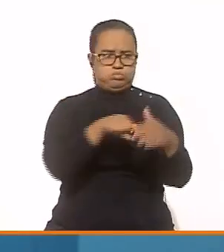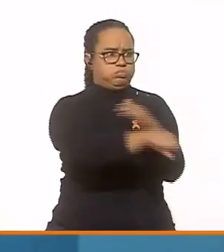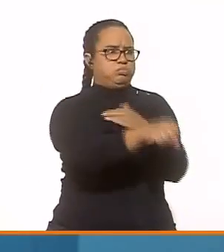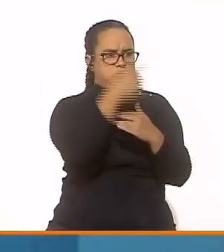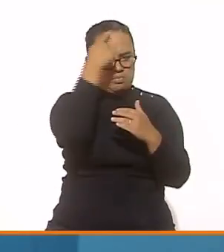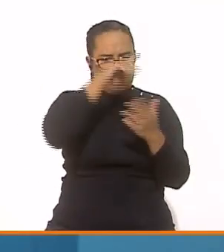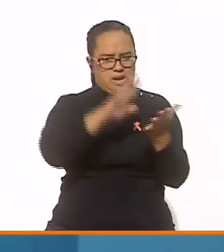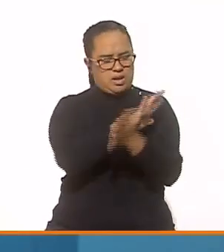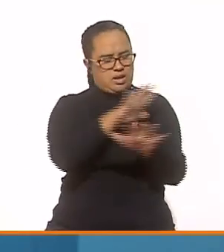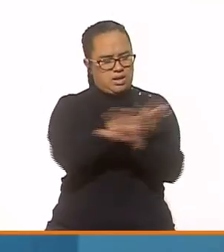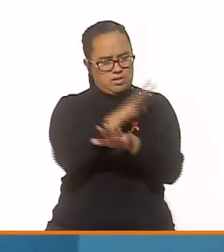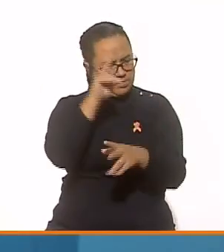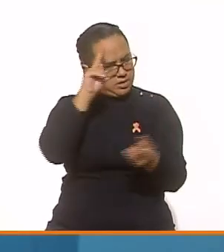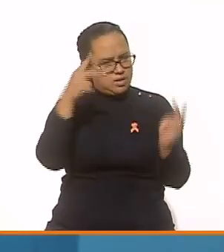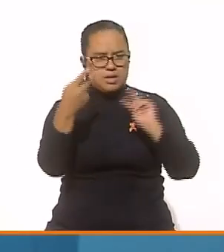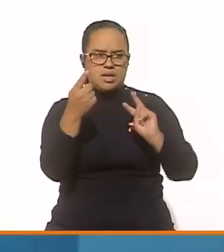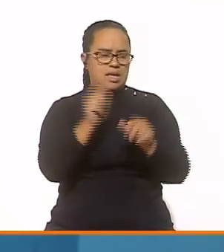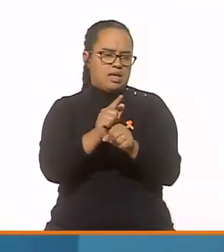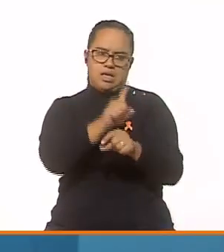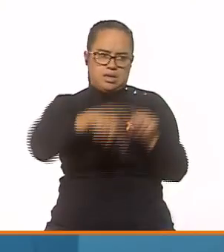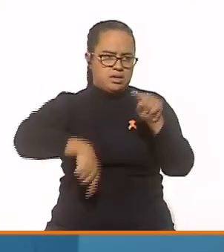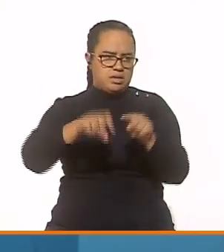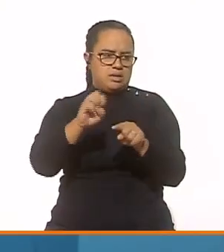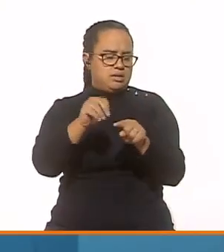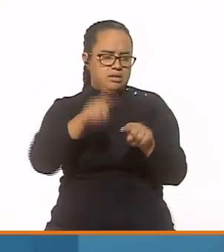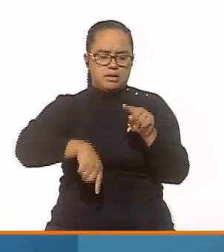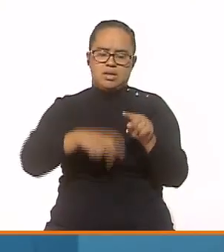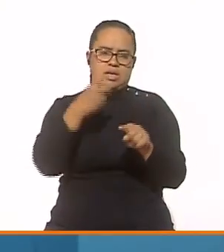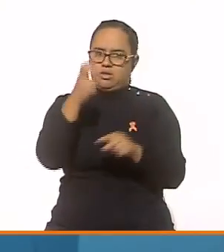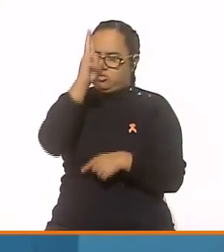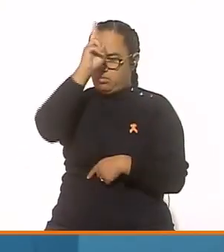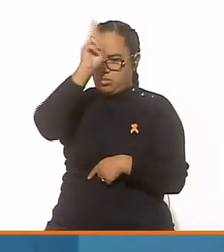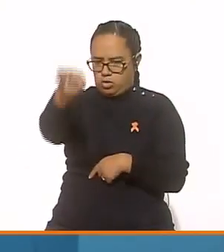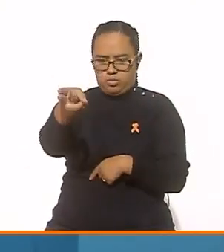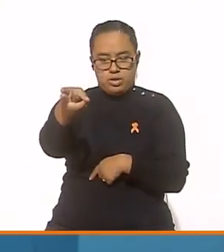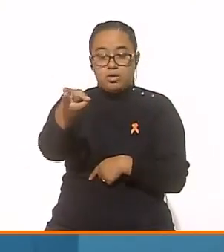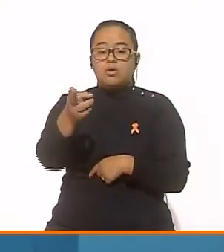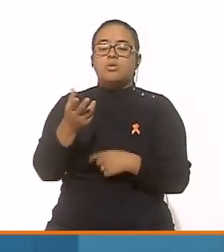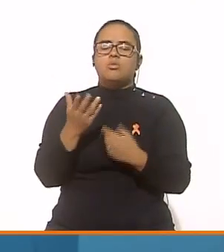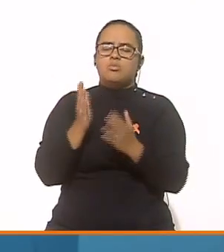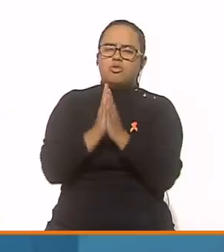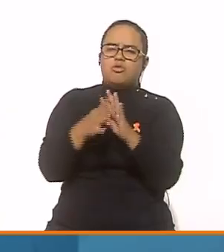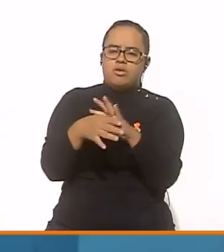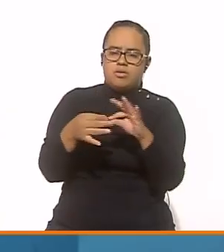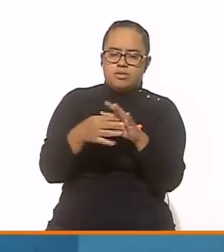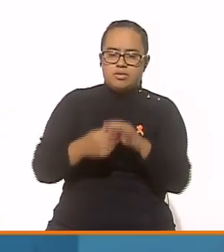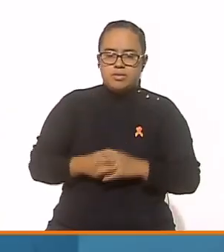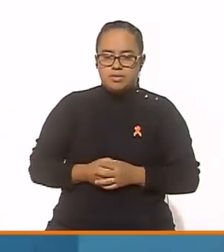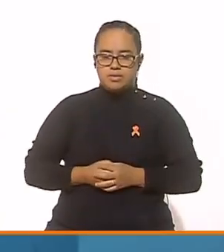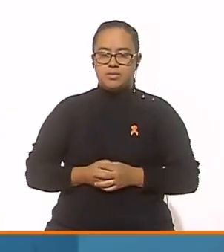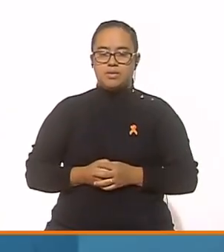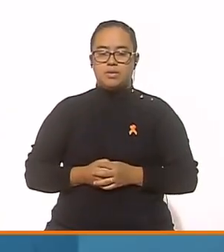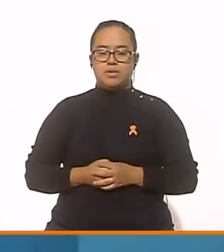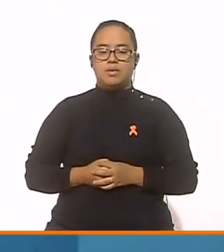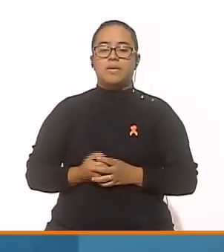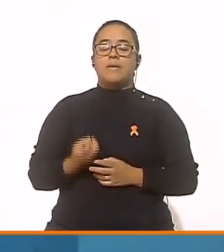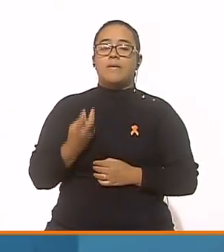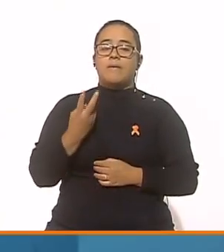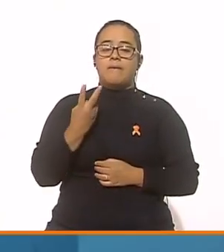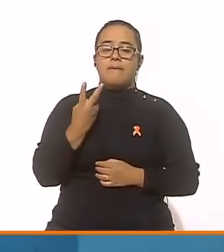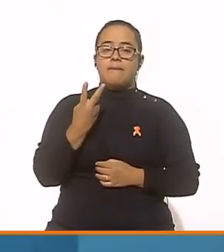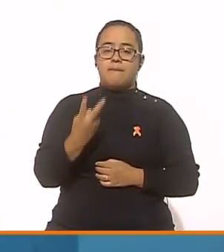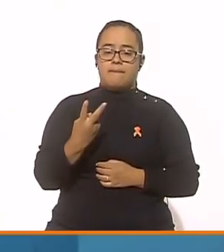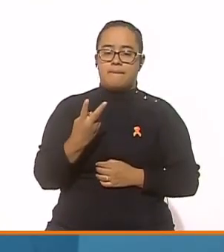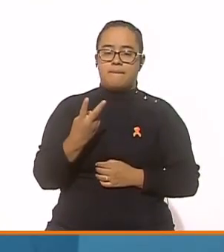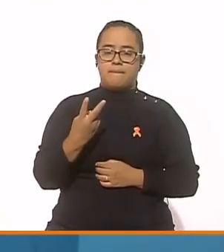Charly, primero saludarte, ¿cómo estás? Muy buen día. Muy buenos días, Carla. Leticia, estoy muy contento de estar esta mañana con ustedes,